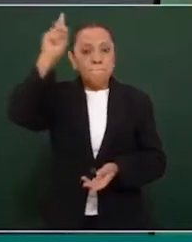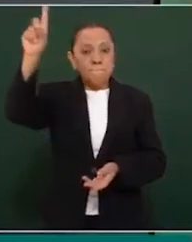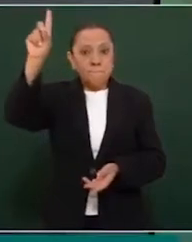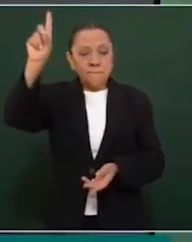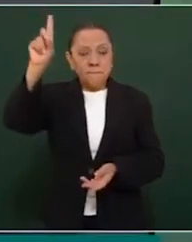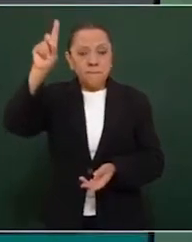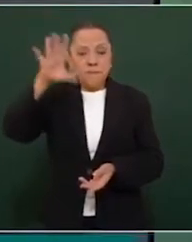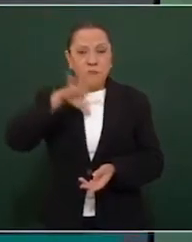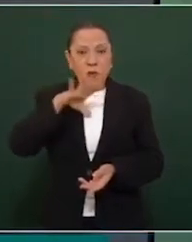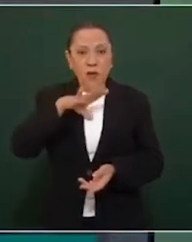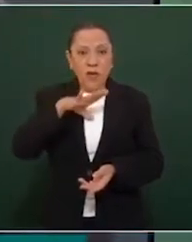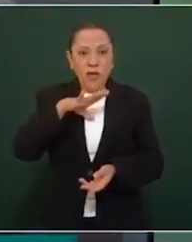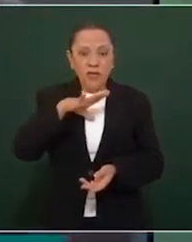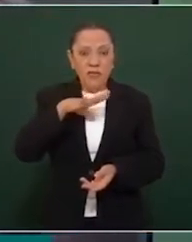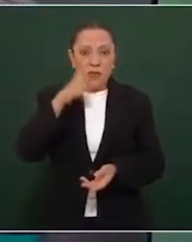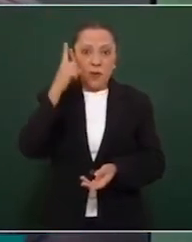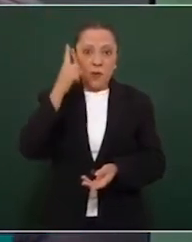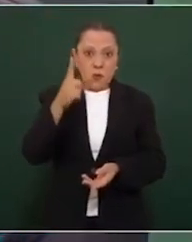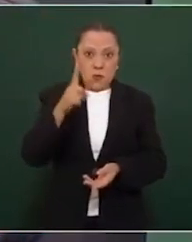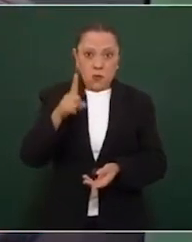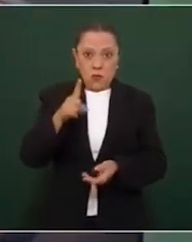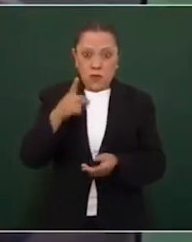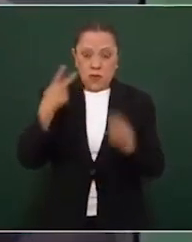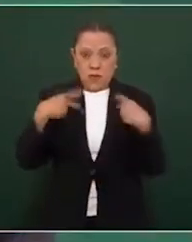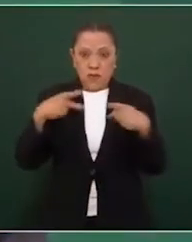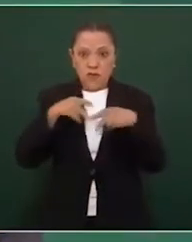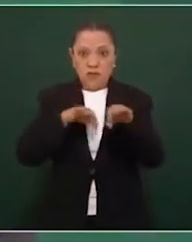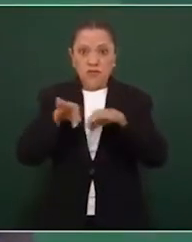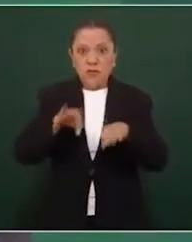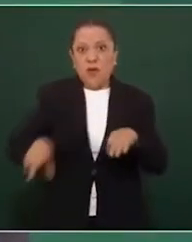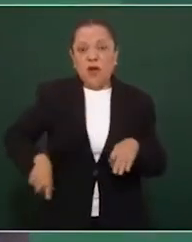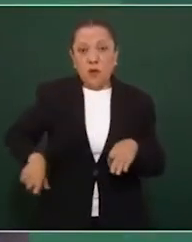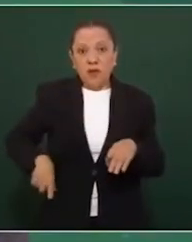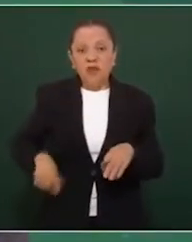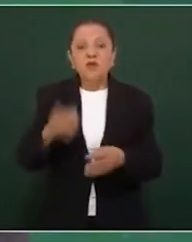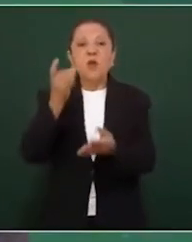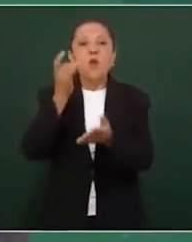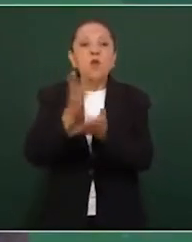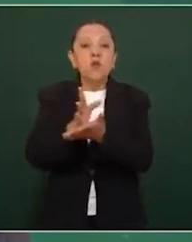que tiene un servidor público es el pueblo.